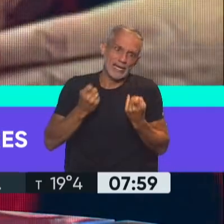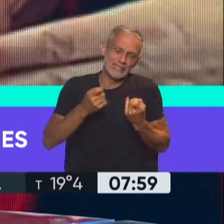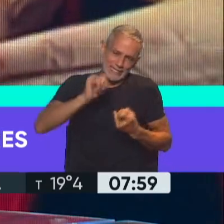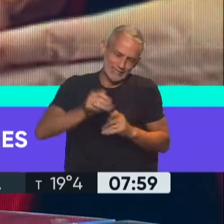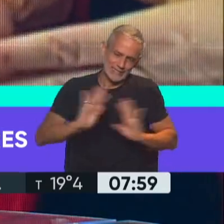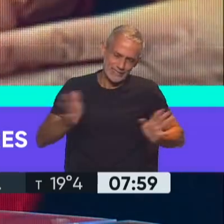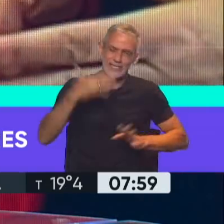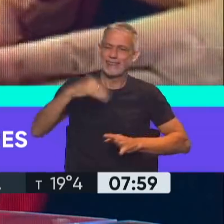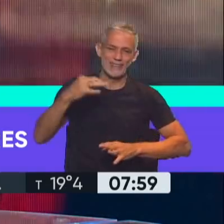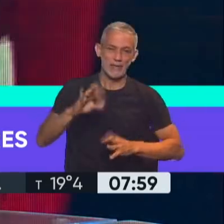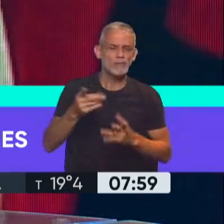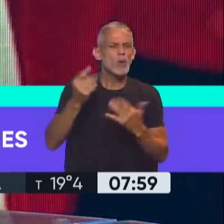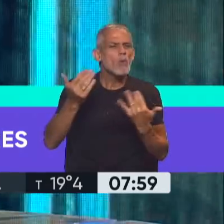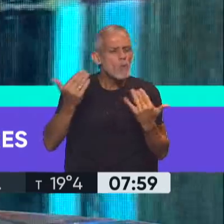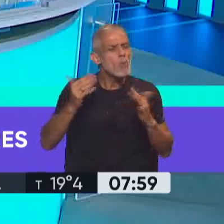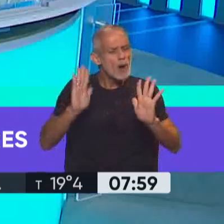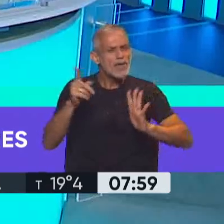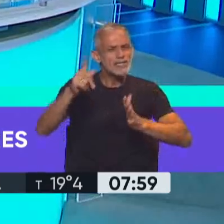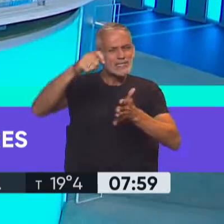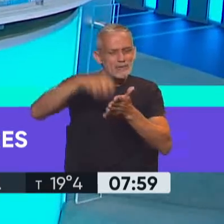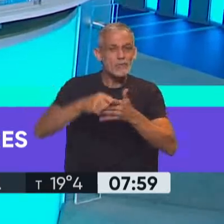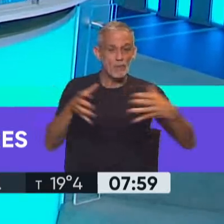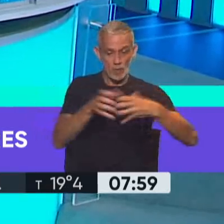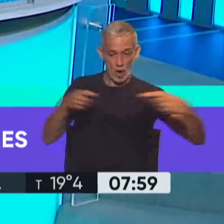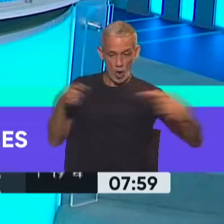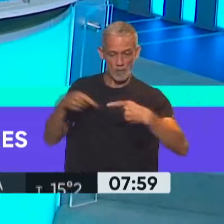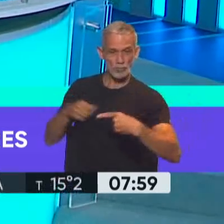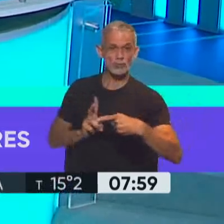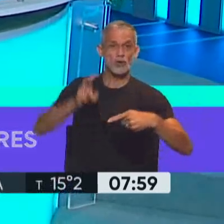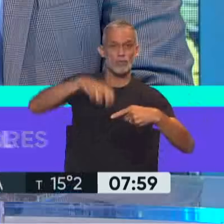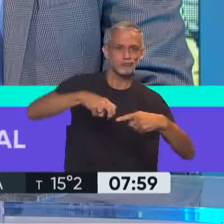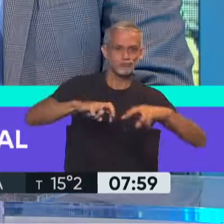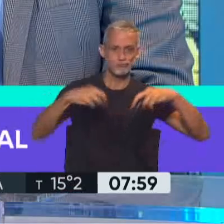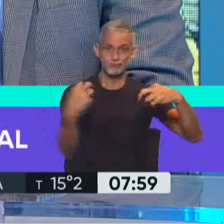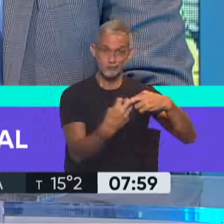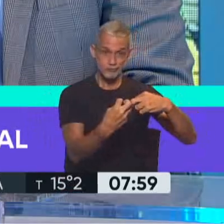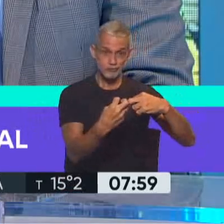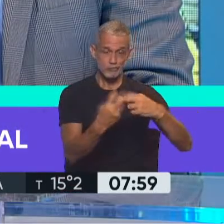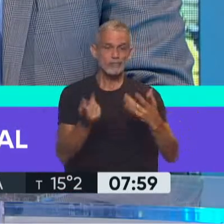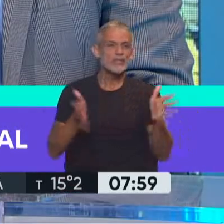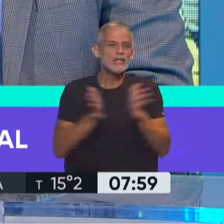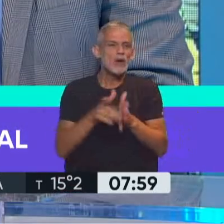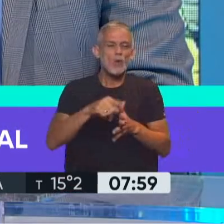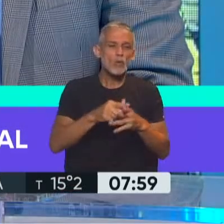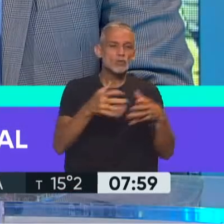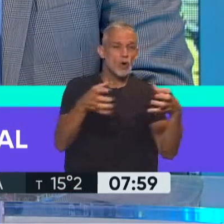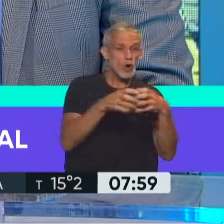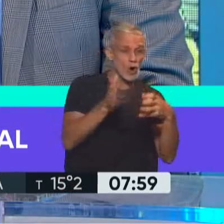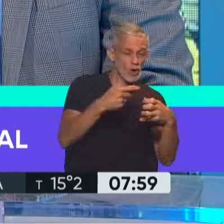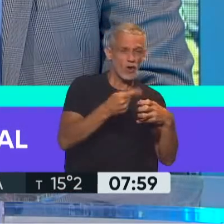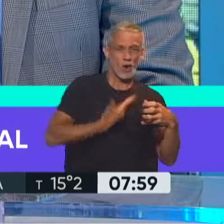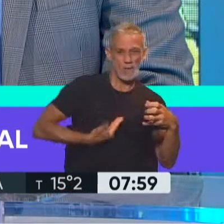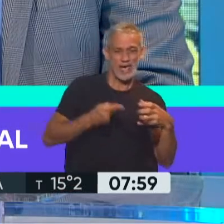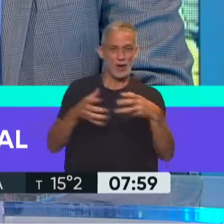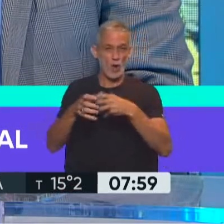realmente creo que es factible un acuerdo con la oposición sentada a la mesa y definiendo de manera conjunta oficialismo y oposición la posibilidad